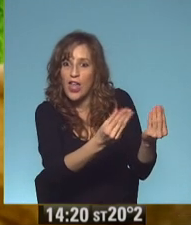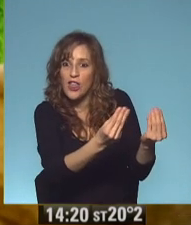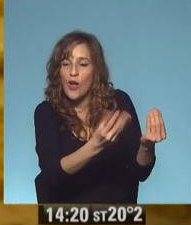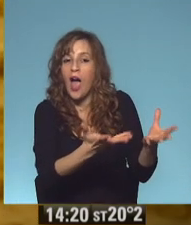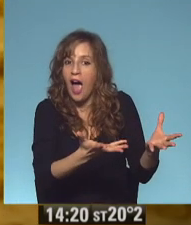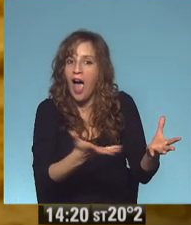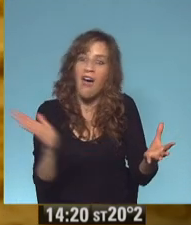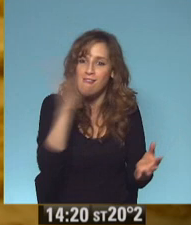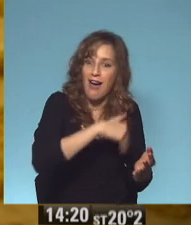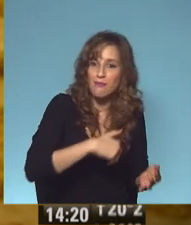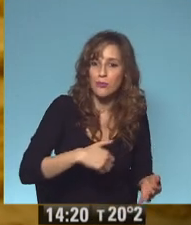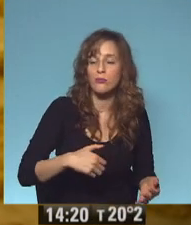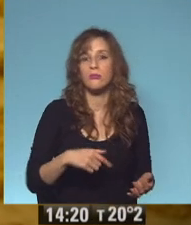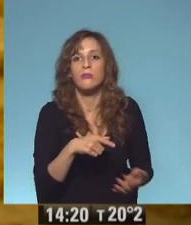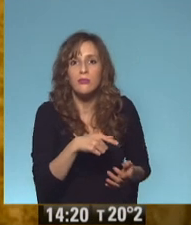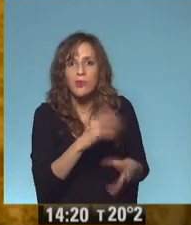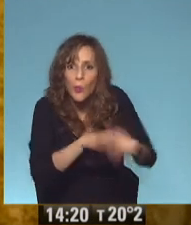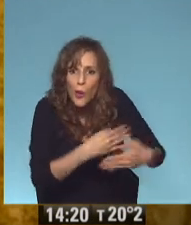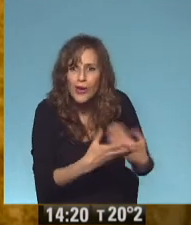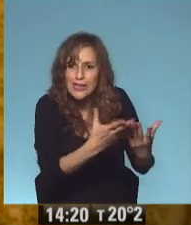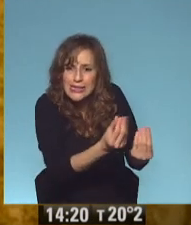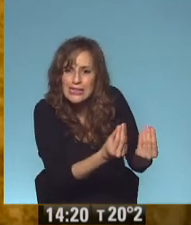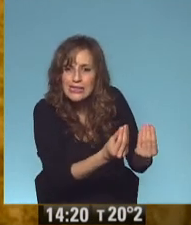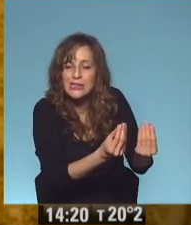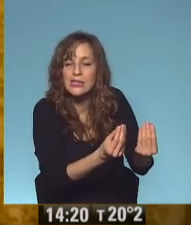¡Buenísimo! ¿La casa del qué?